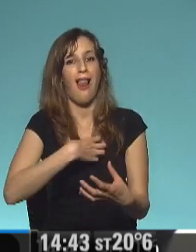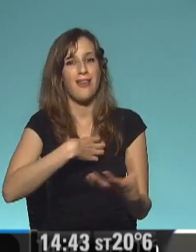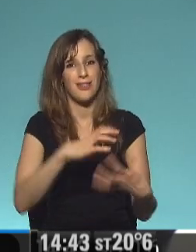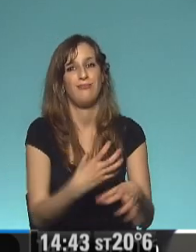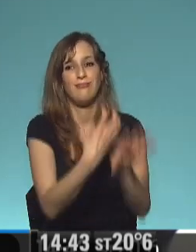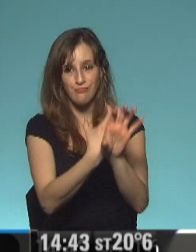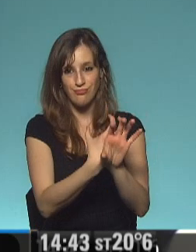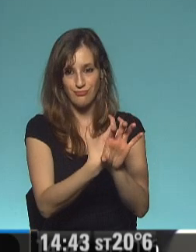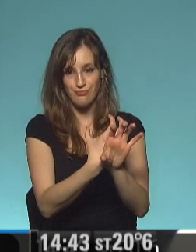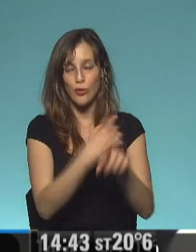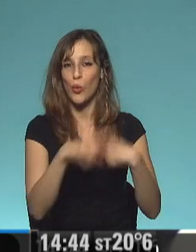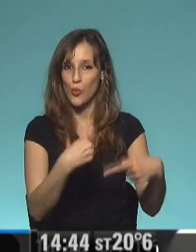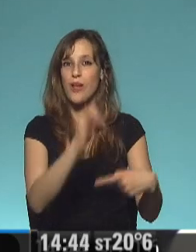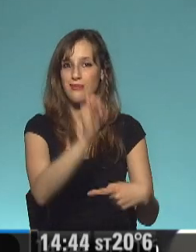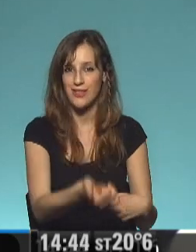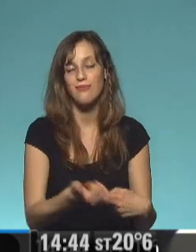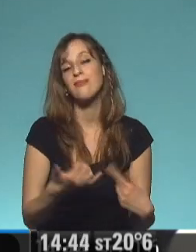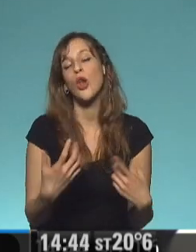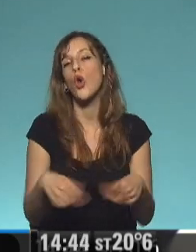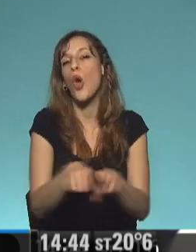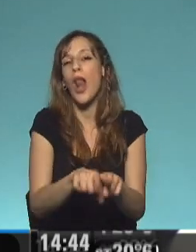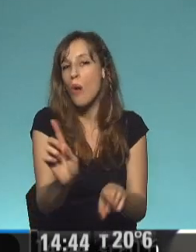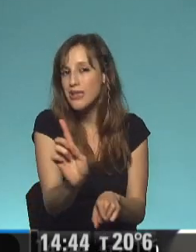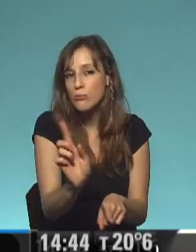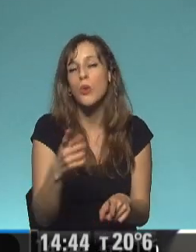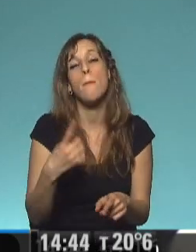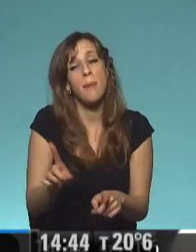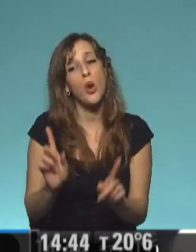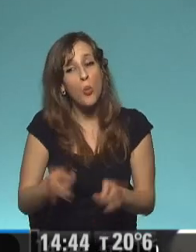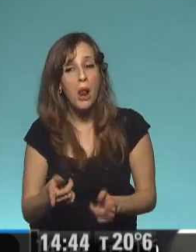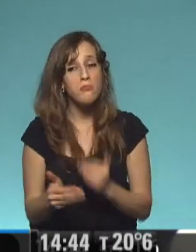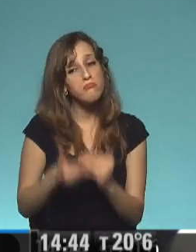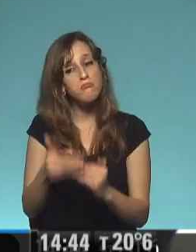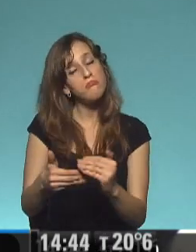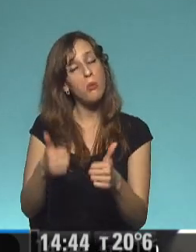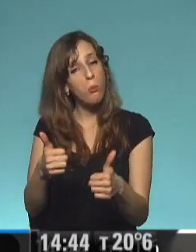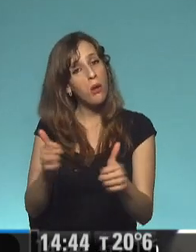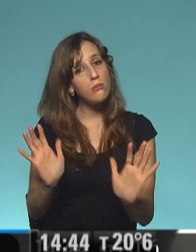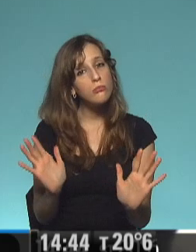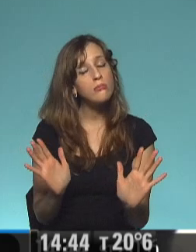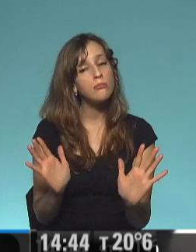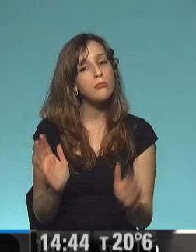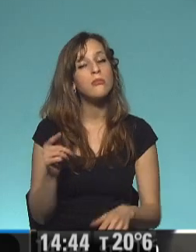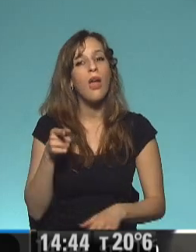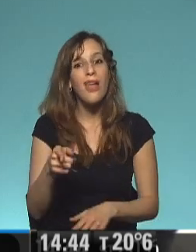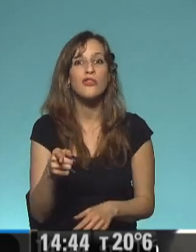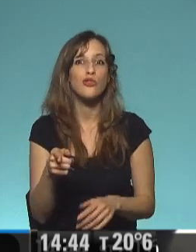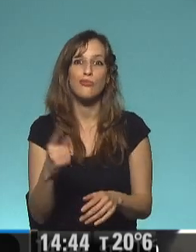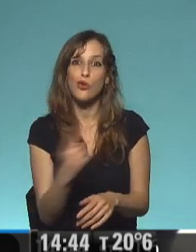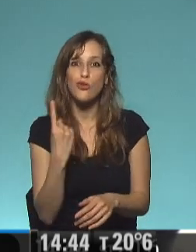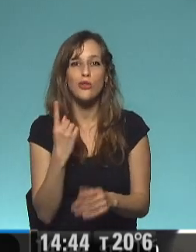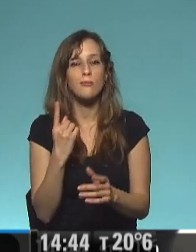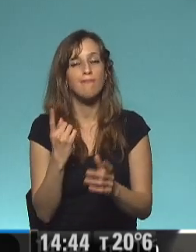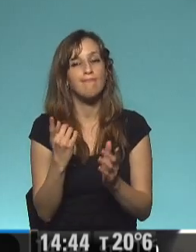bien. No es lo mismo, claramente no es lo mismo, pero ha funcionado bastante bien. Así que eso es un tema que estamos estudiando y